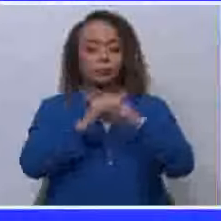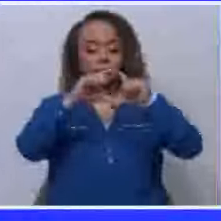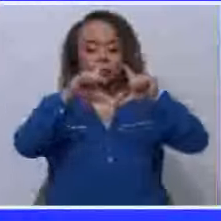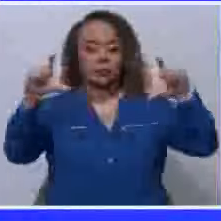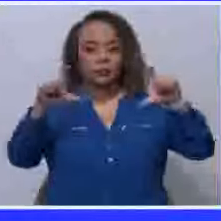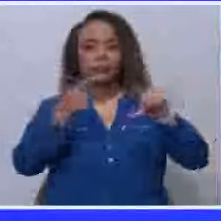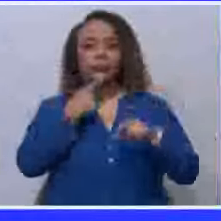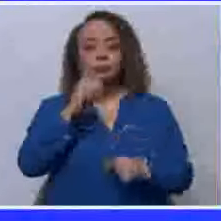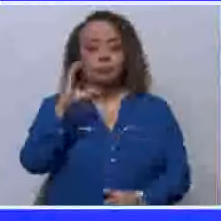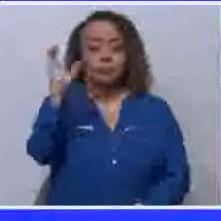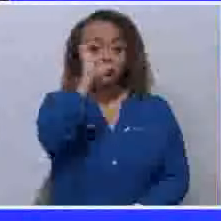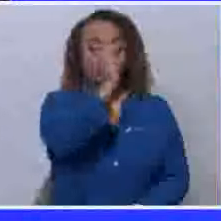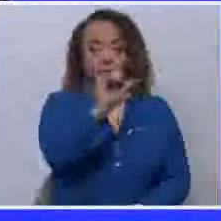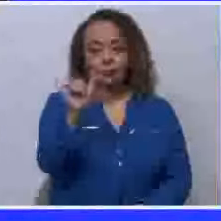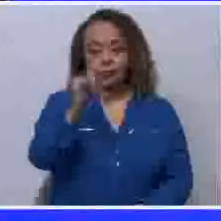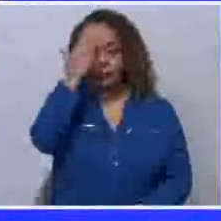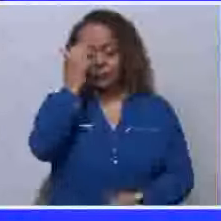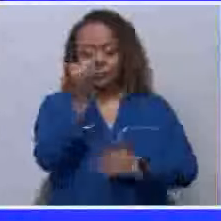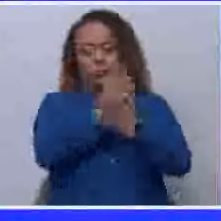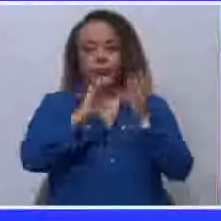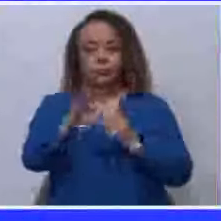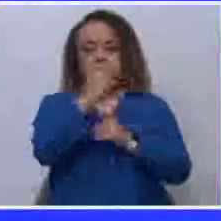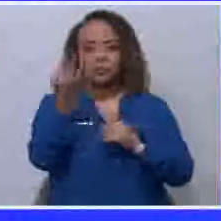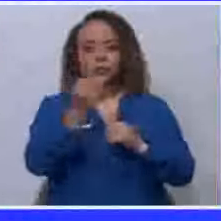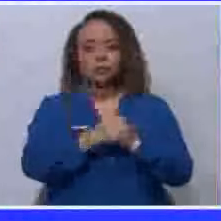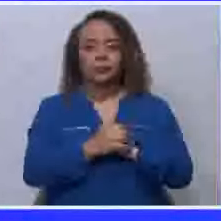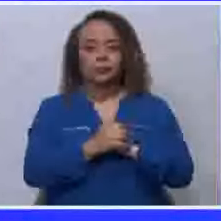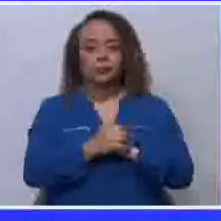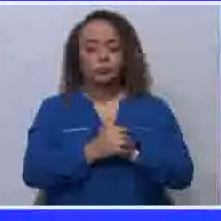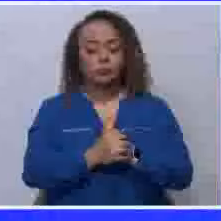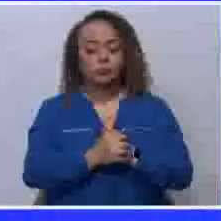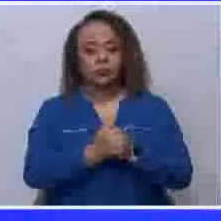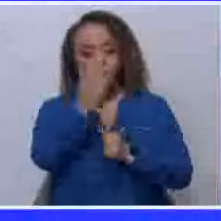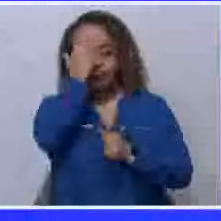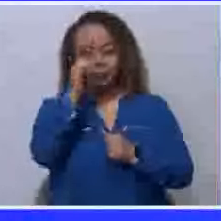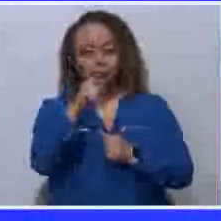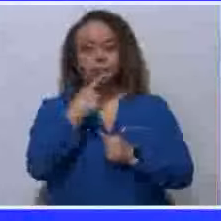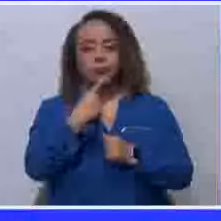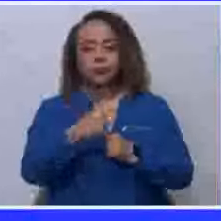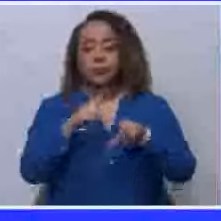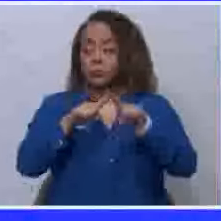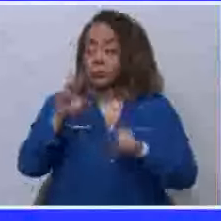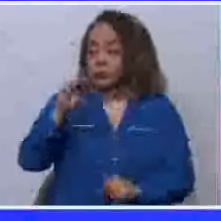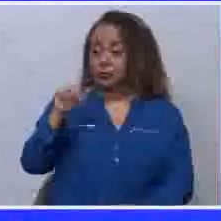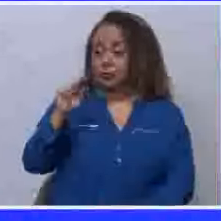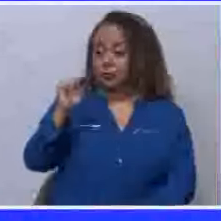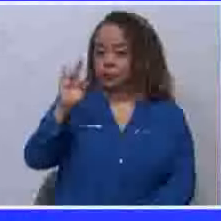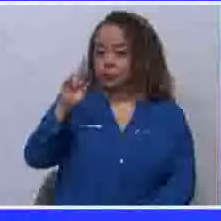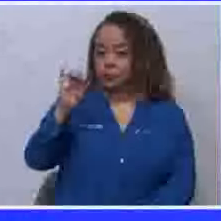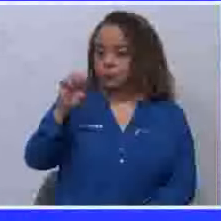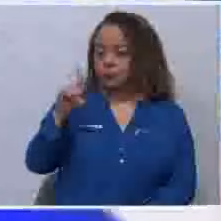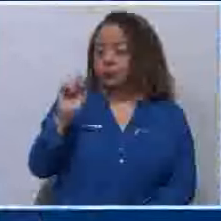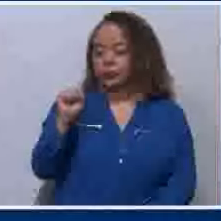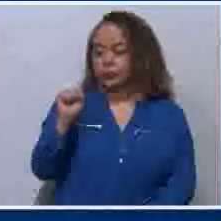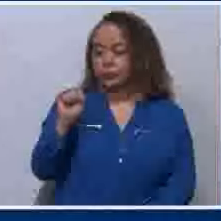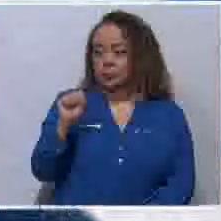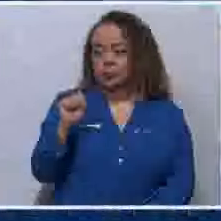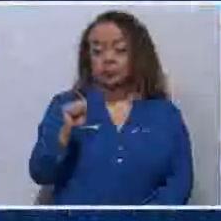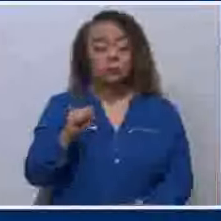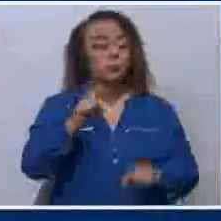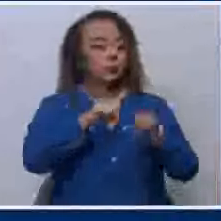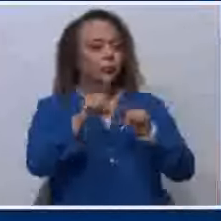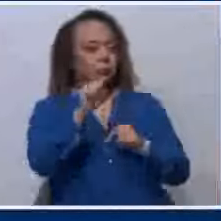diga se busca también, porque de una u otra forma, ya sea por lo que vos mencionabas. Pero Manfred sí es un 9, ¿no? Manfred es un 9. Lo que pasa